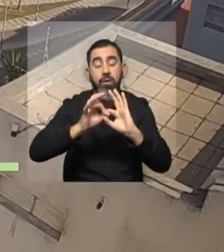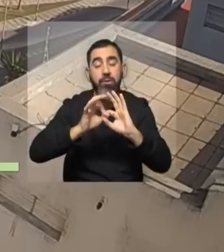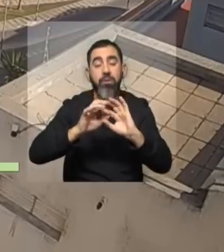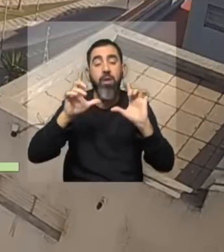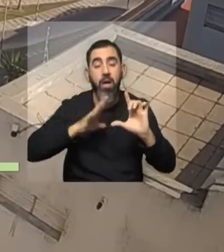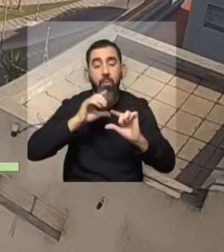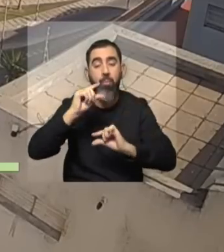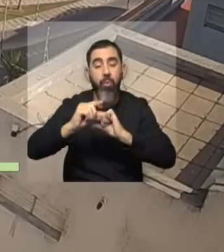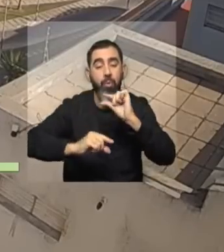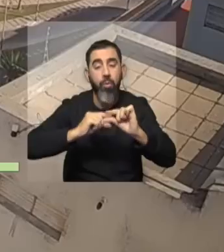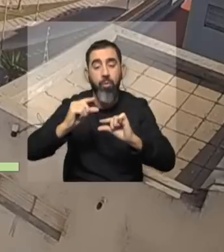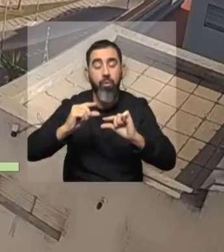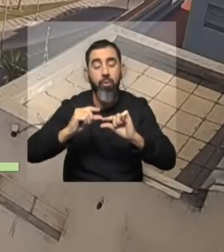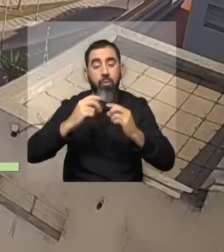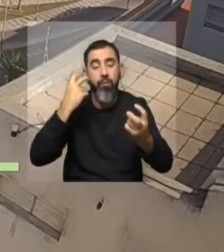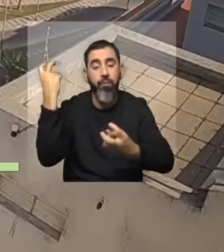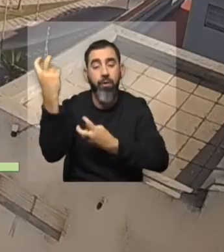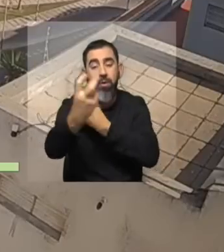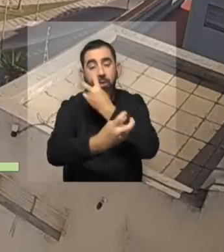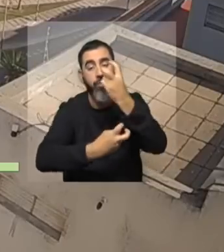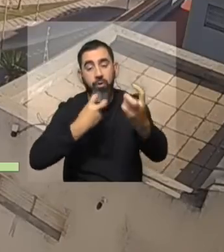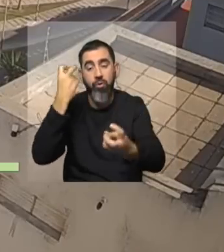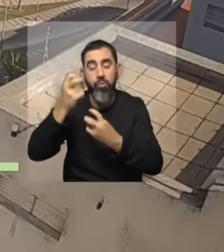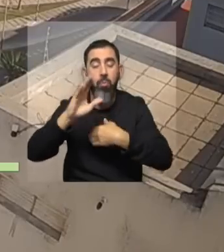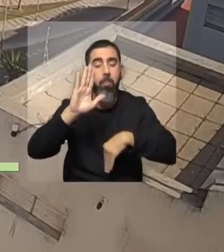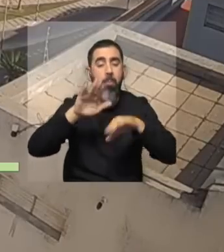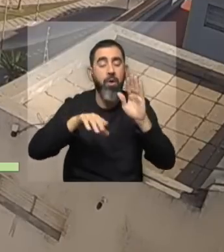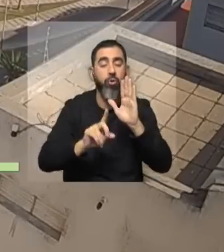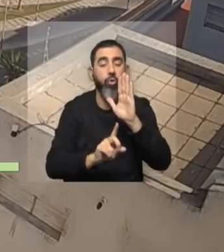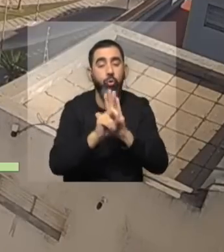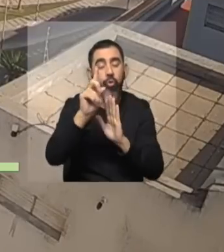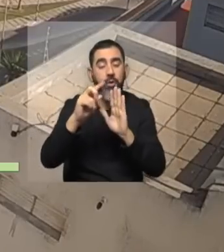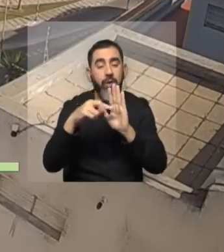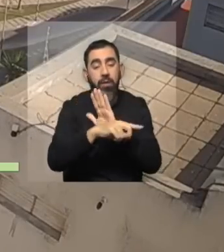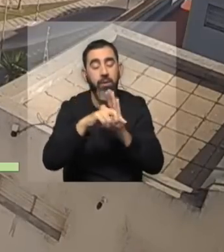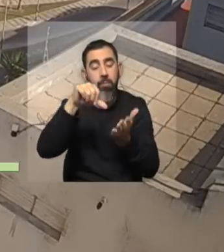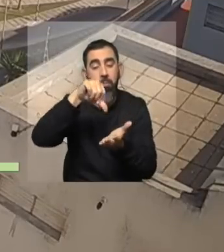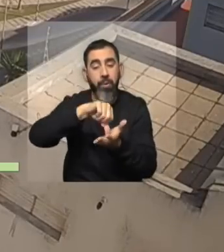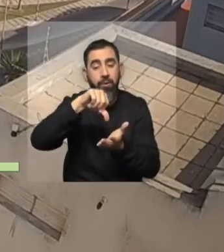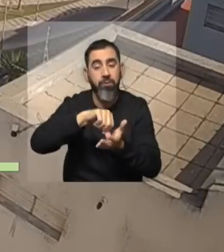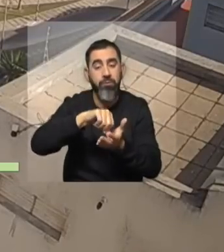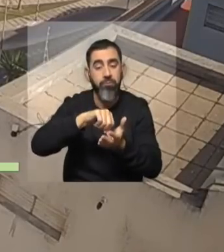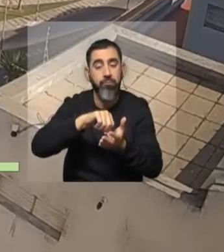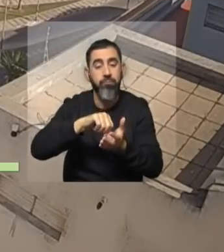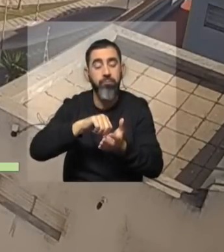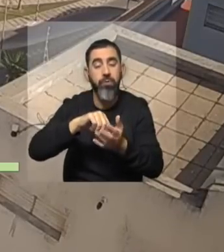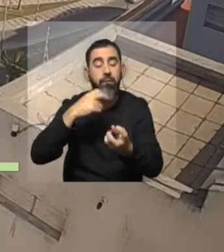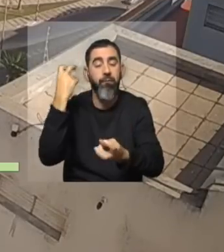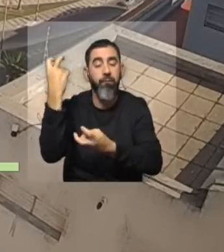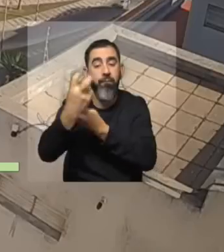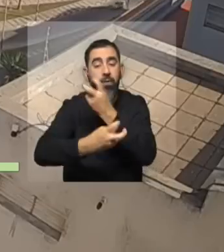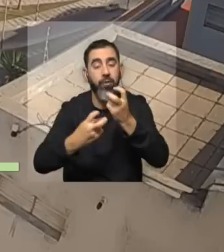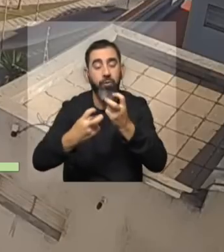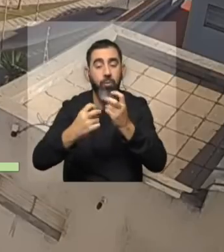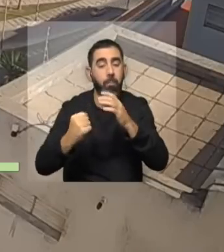un gradual incremento en la intensidad del viento que afectará principalmente el norte, noreste y este del país. Y se espera que las rachas de este viento